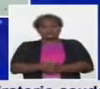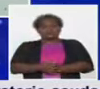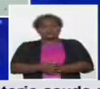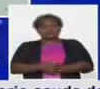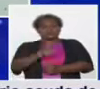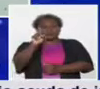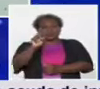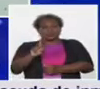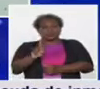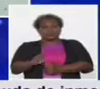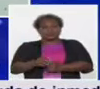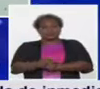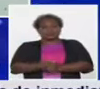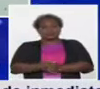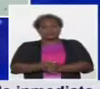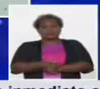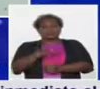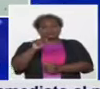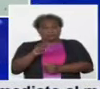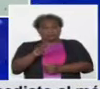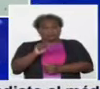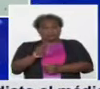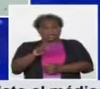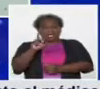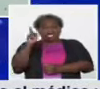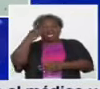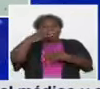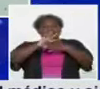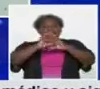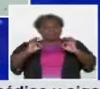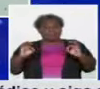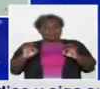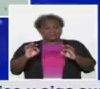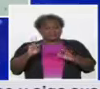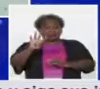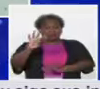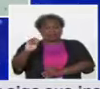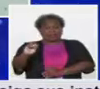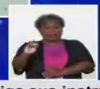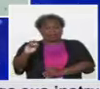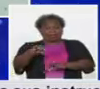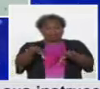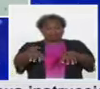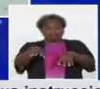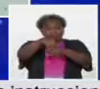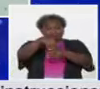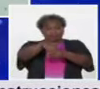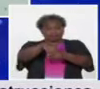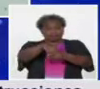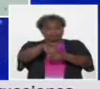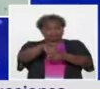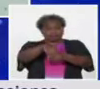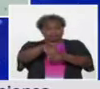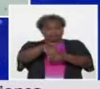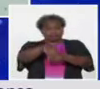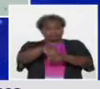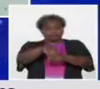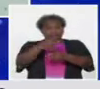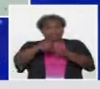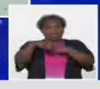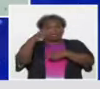Artemisa, 5 casos menos, pero cifra elevada de 40 casos autóctonos. Ayer el mayor número en